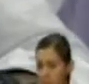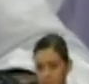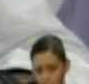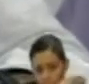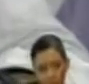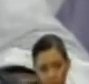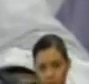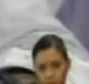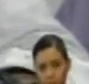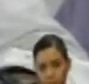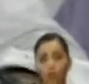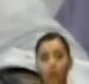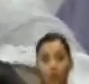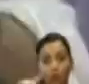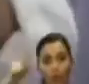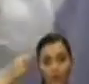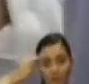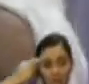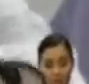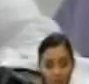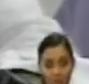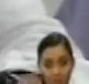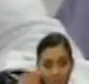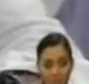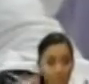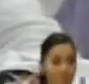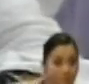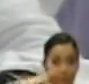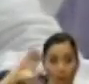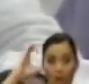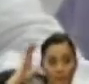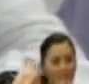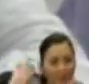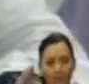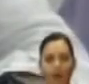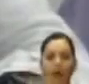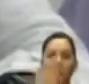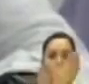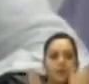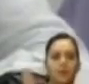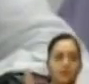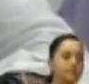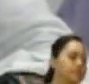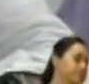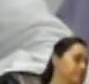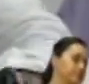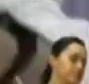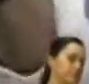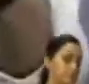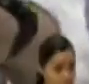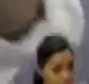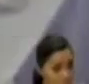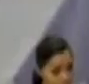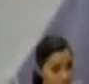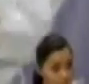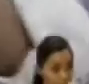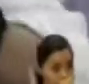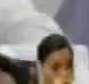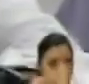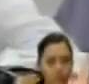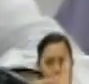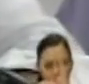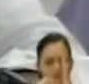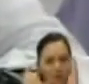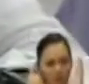también cuando llegué al gobierno, pero ahí sí, antes del ataque a Angostura, me enseñaron todo un nuevo sistema de interceptación, de llamadas, de